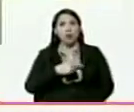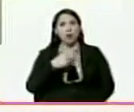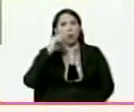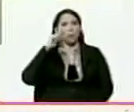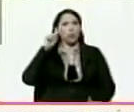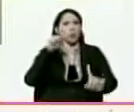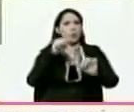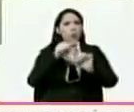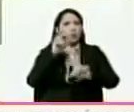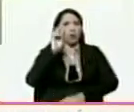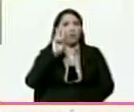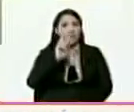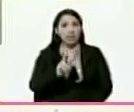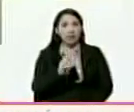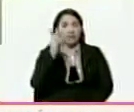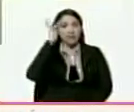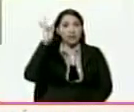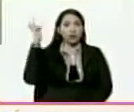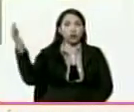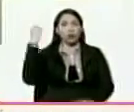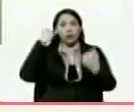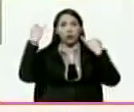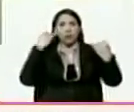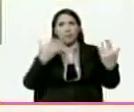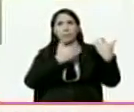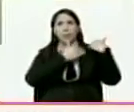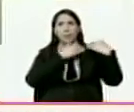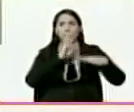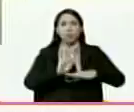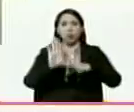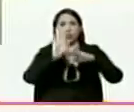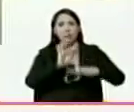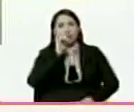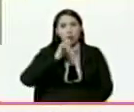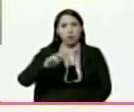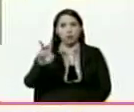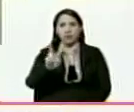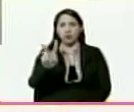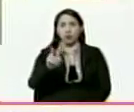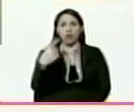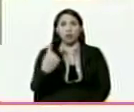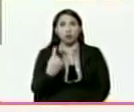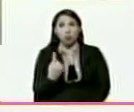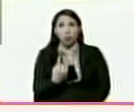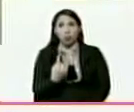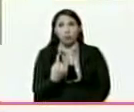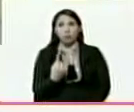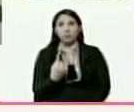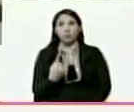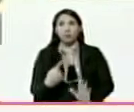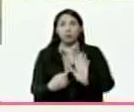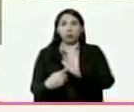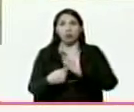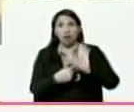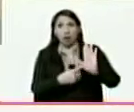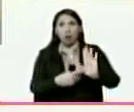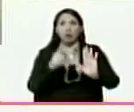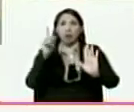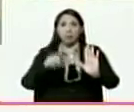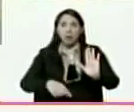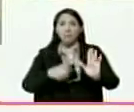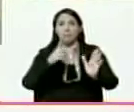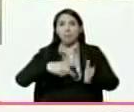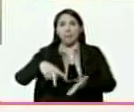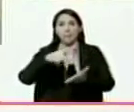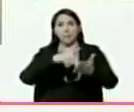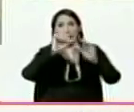vista filosófico e ideológico, la responsabilidad de proteger al pueblo venezolano, no solo como Estado, sino con la participación del